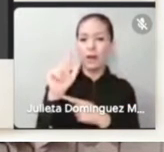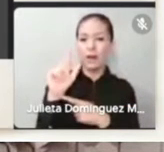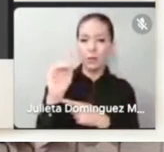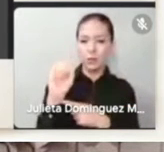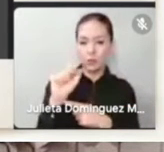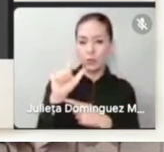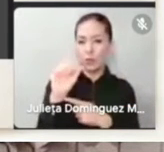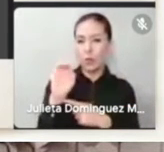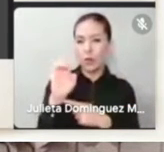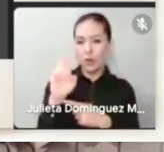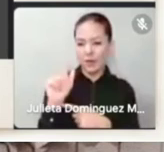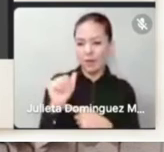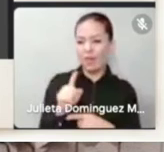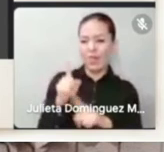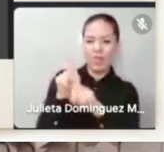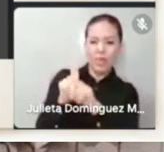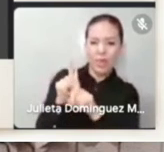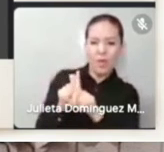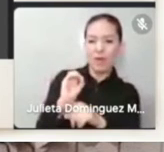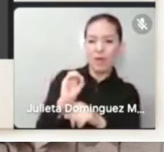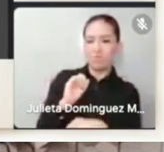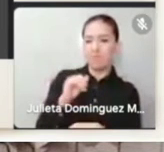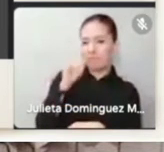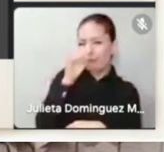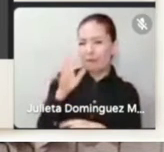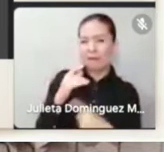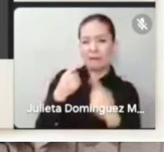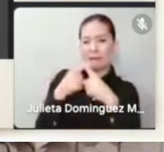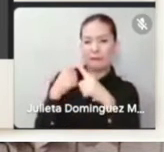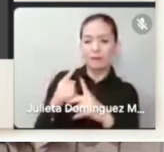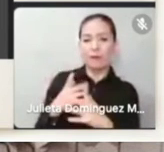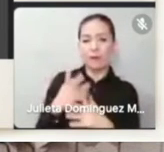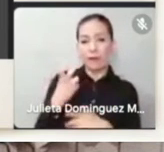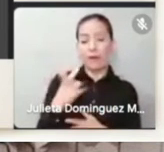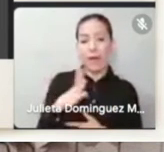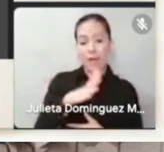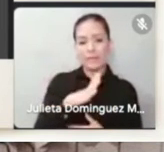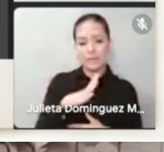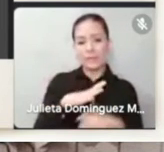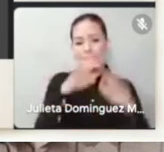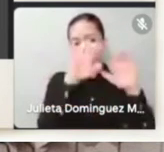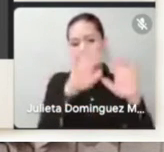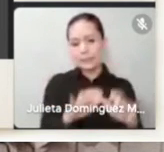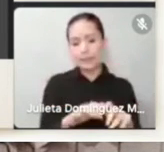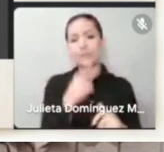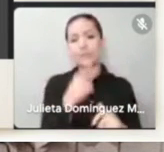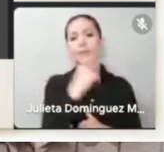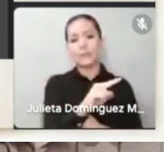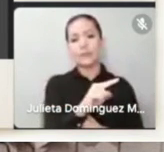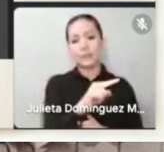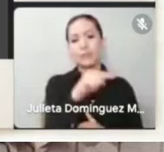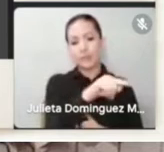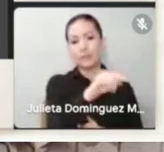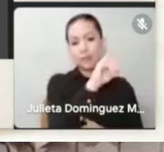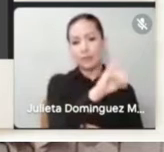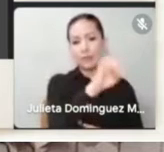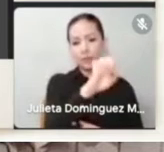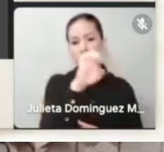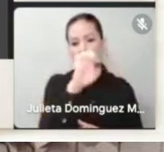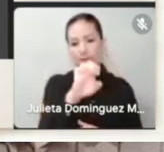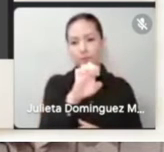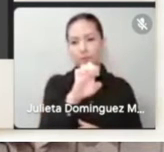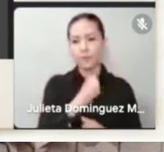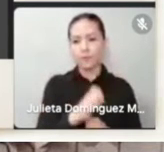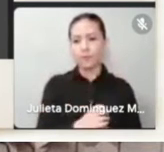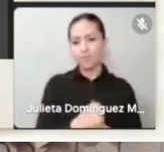su persona. Además, agregó que se presentaron escritos de denuncia ante el Instituto Estatal Electoral relacionados